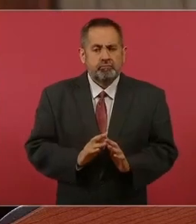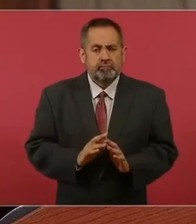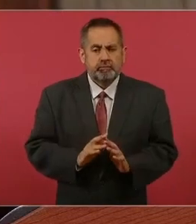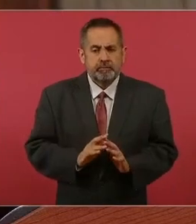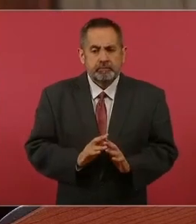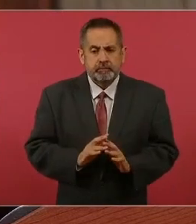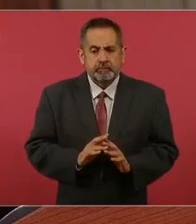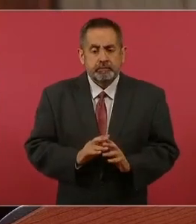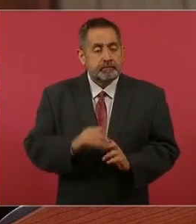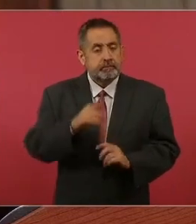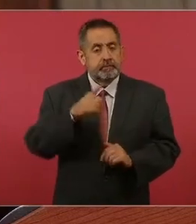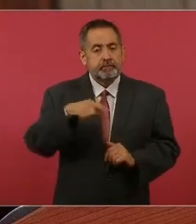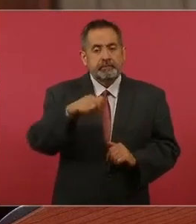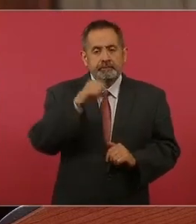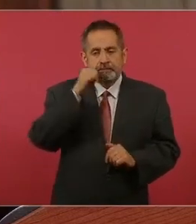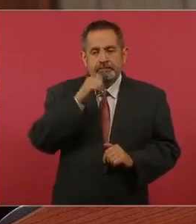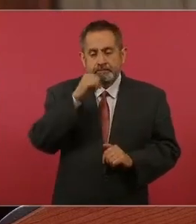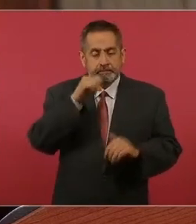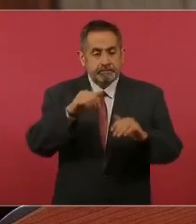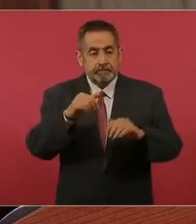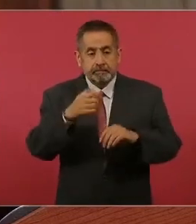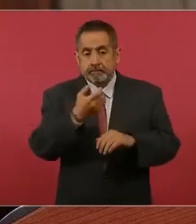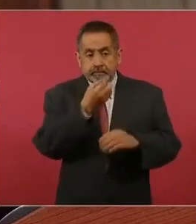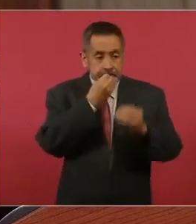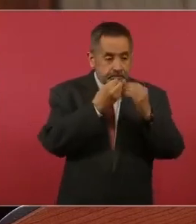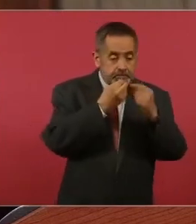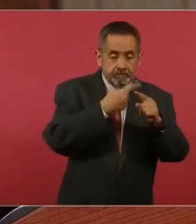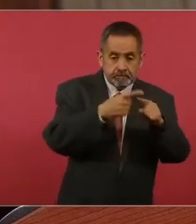Siempre han estado abajo en alimentos.